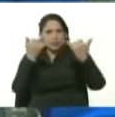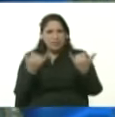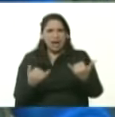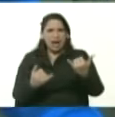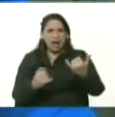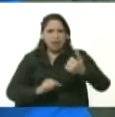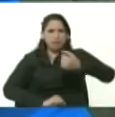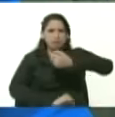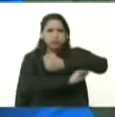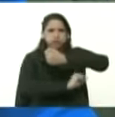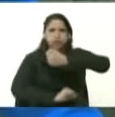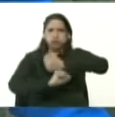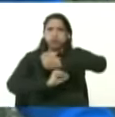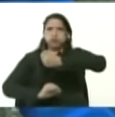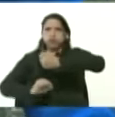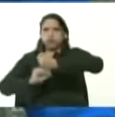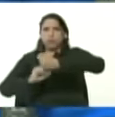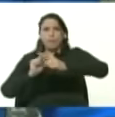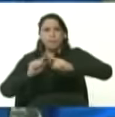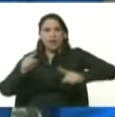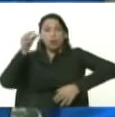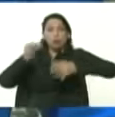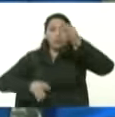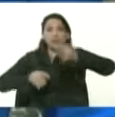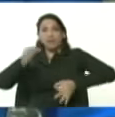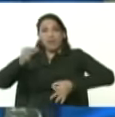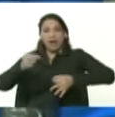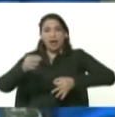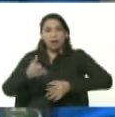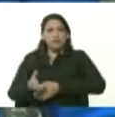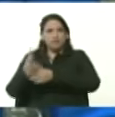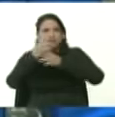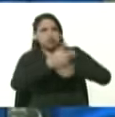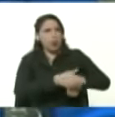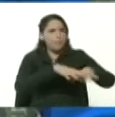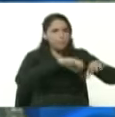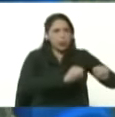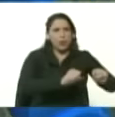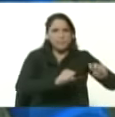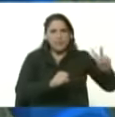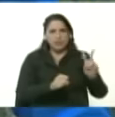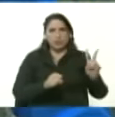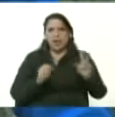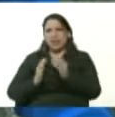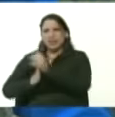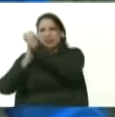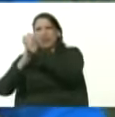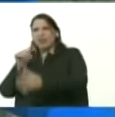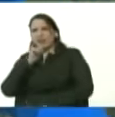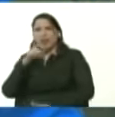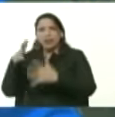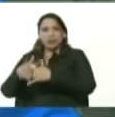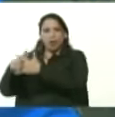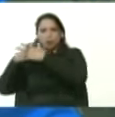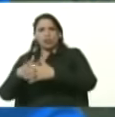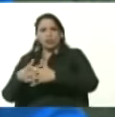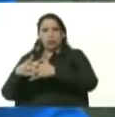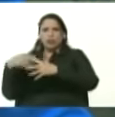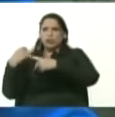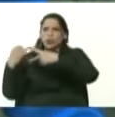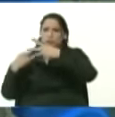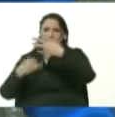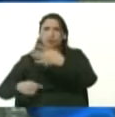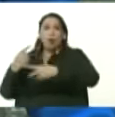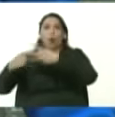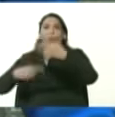pilares para justificar una intervención armada en Venezuela liderada por Estados Unidos e instrumentalizada a través de